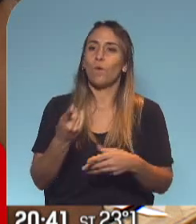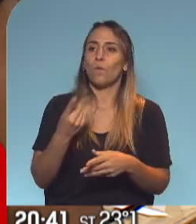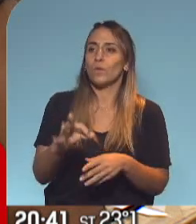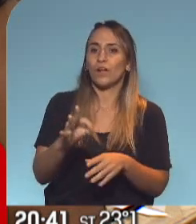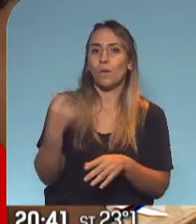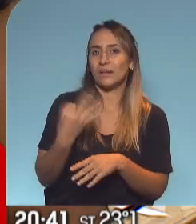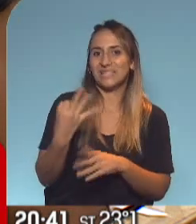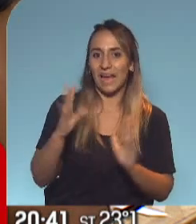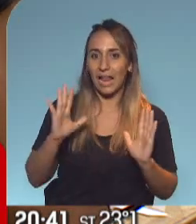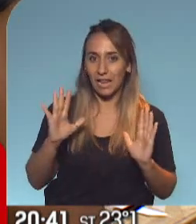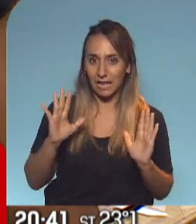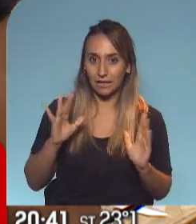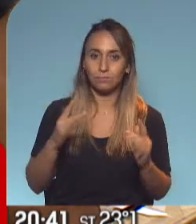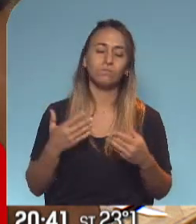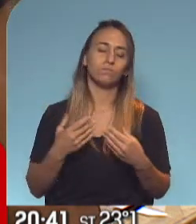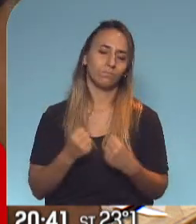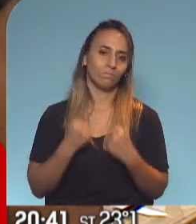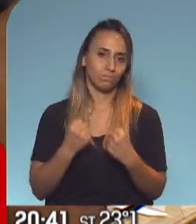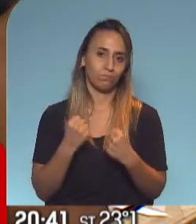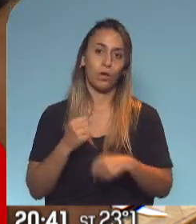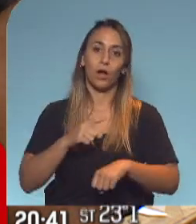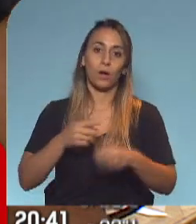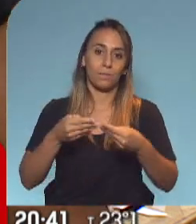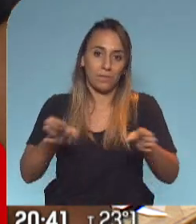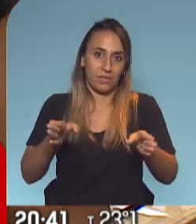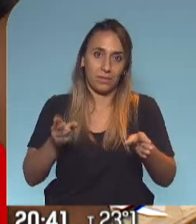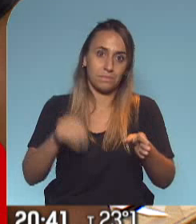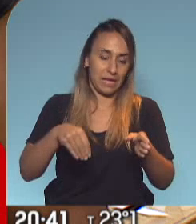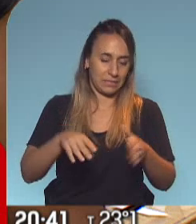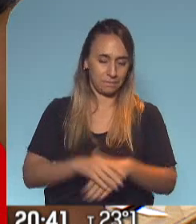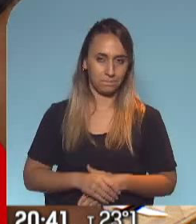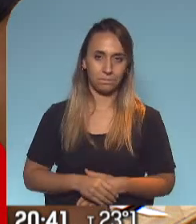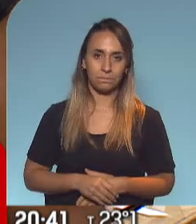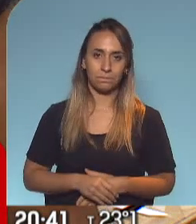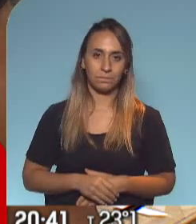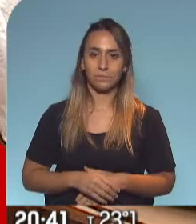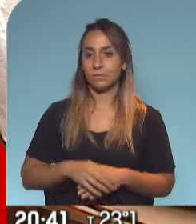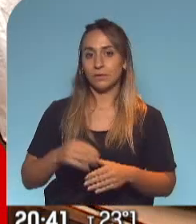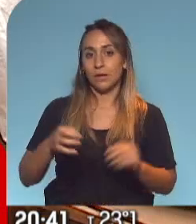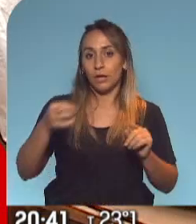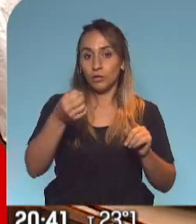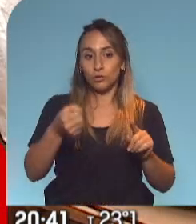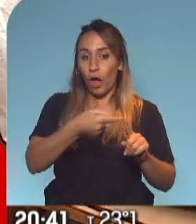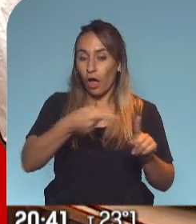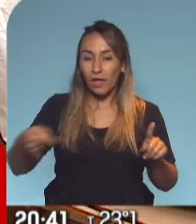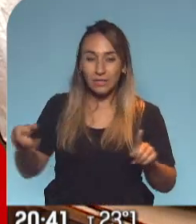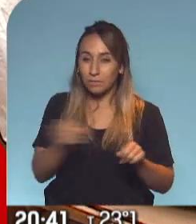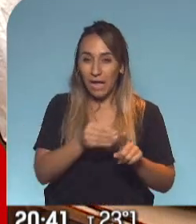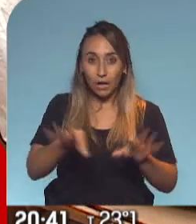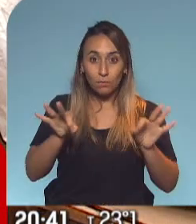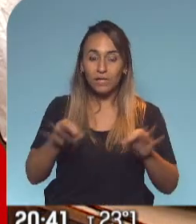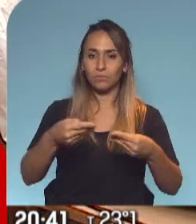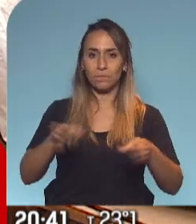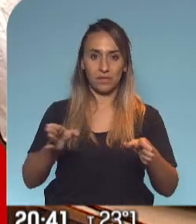vamos a reforzar la apertura de la puerta y vamos a estar durante toda la semana lo que más se